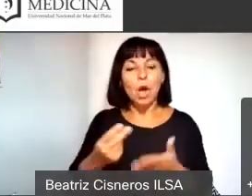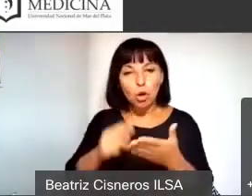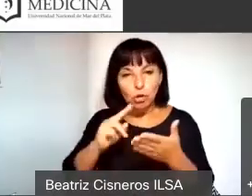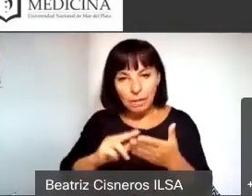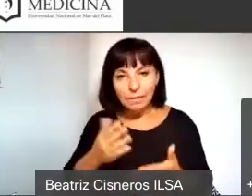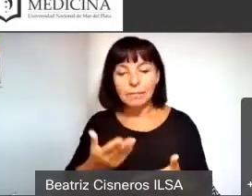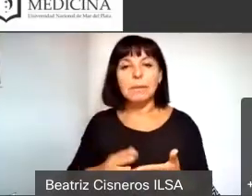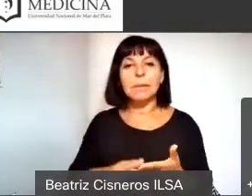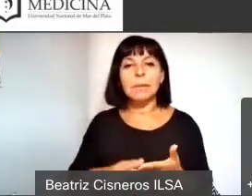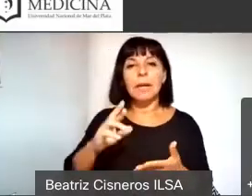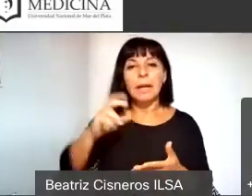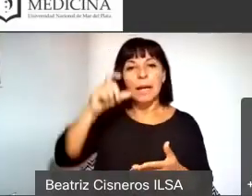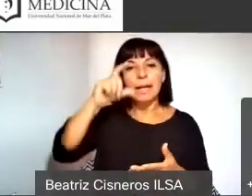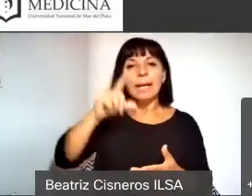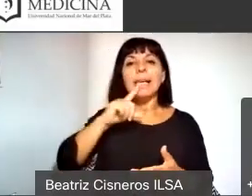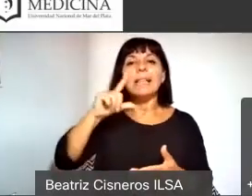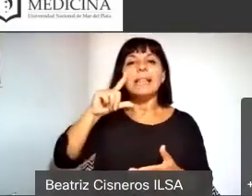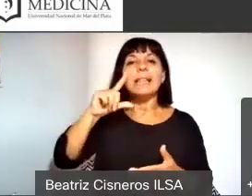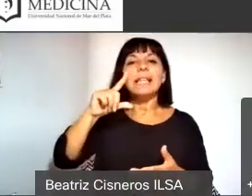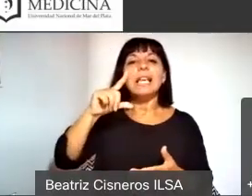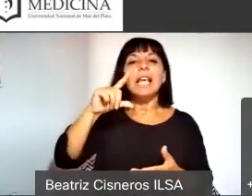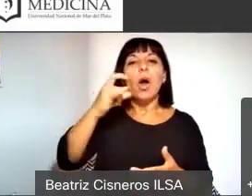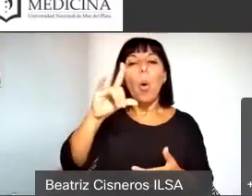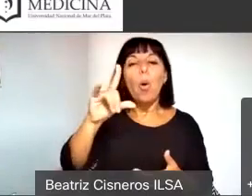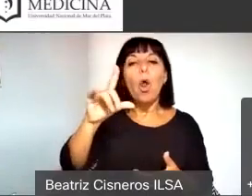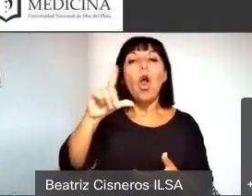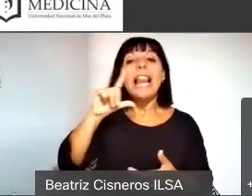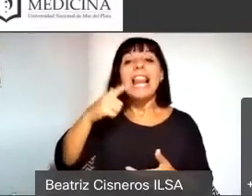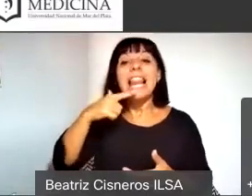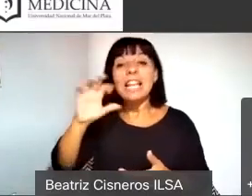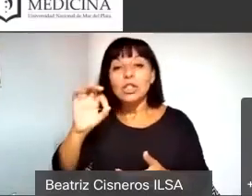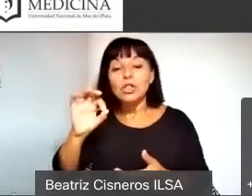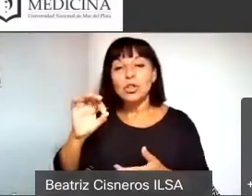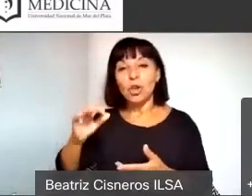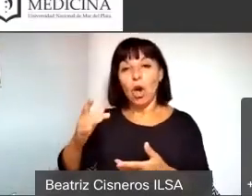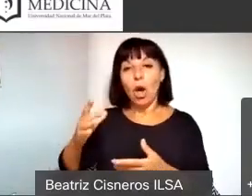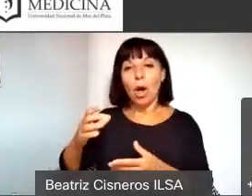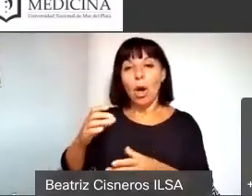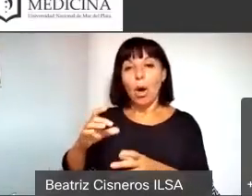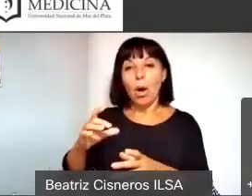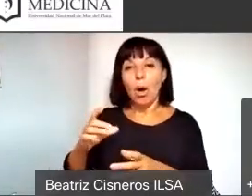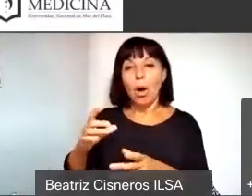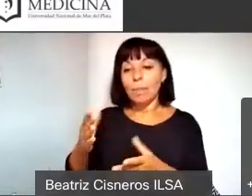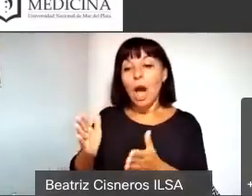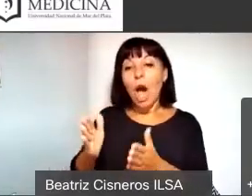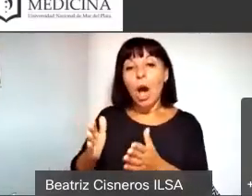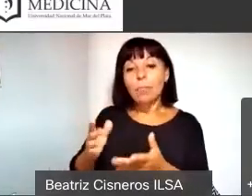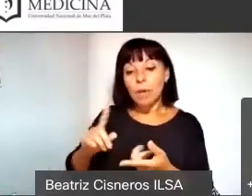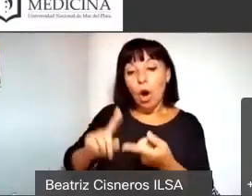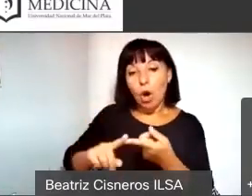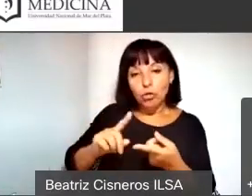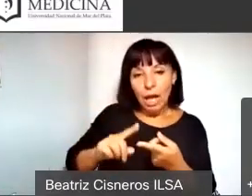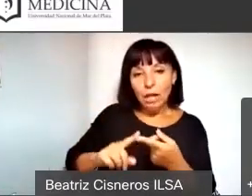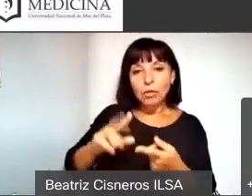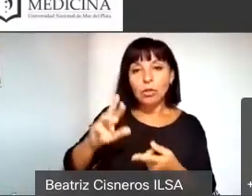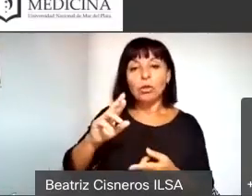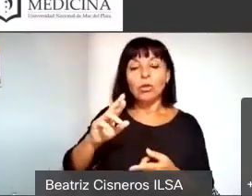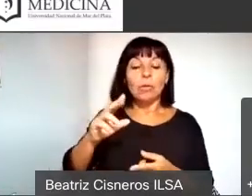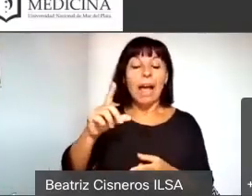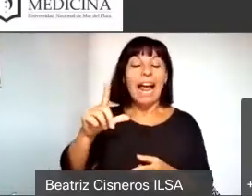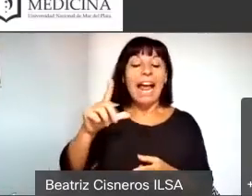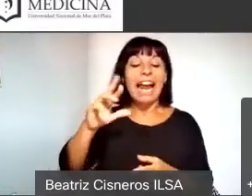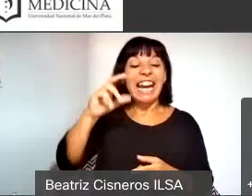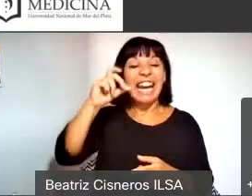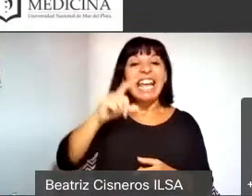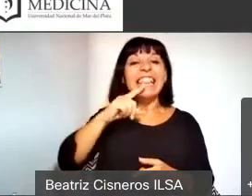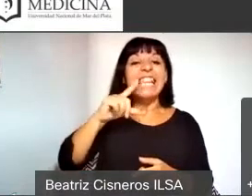El retículo endoplásmico liso está en comunicación física con el retículo endoplásmico rugoso, está un poco más alejado del núcleo, está